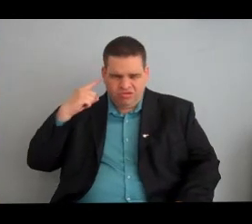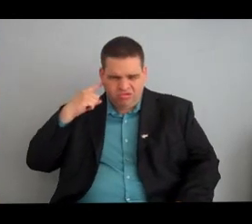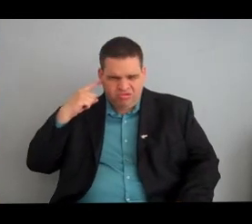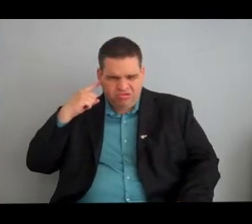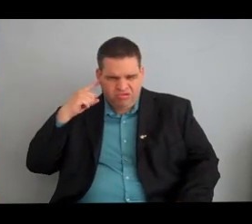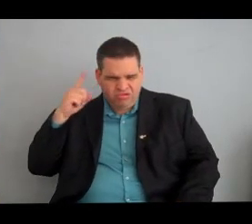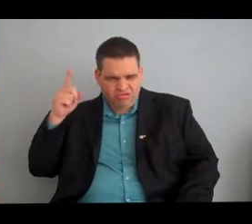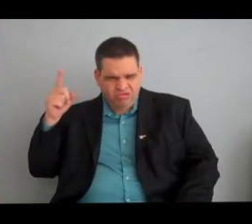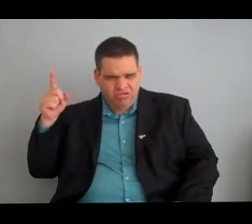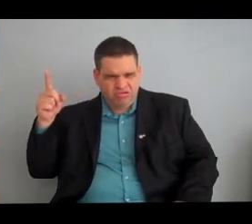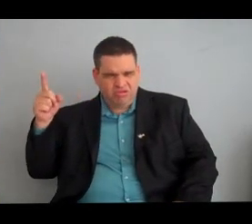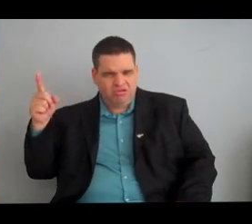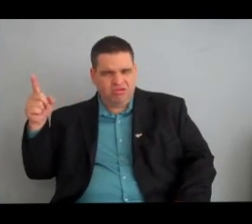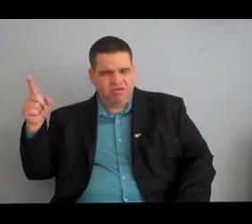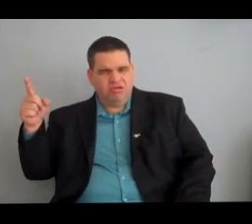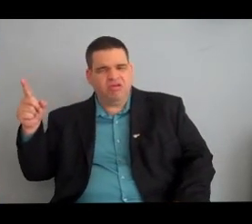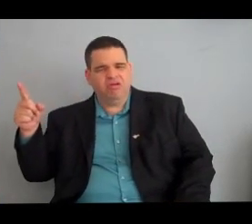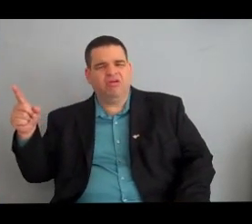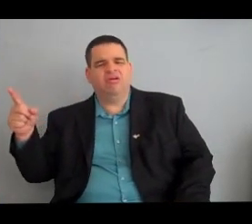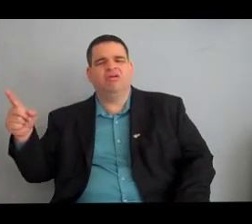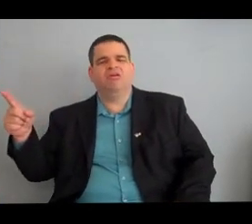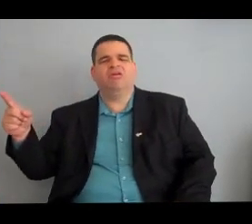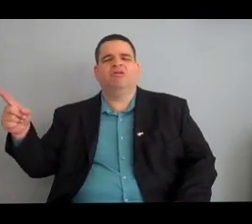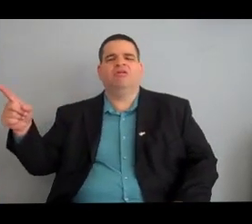cuando miro allí.